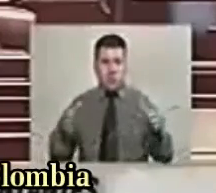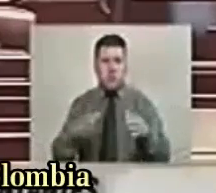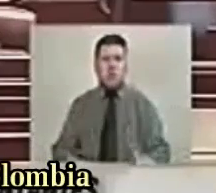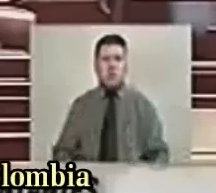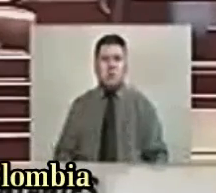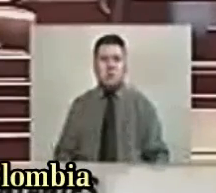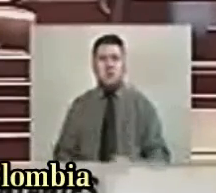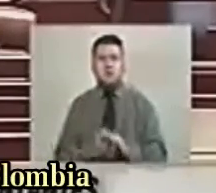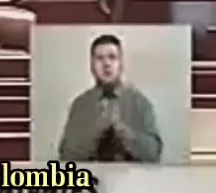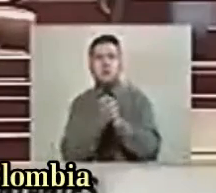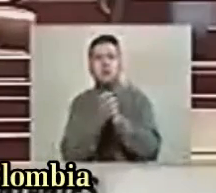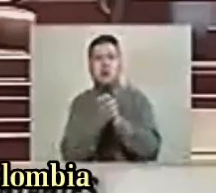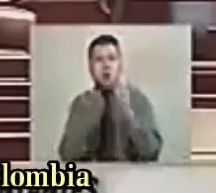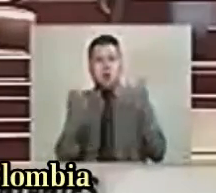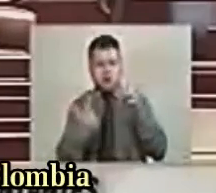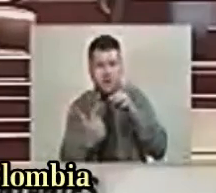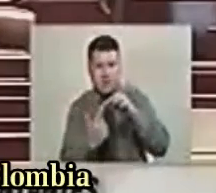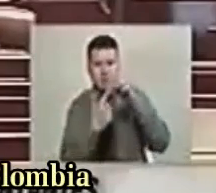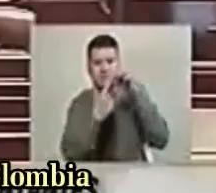saludo especial